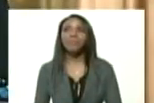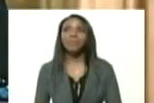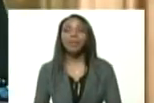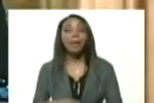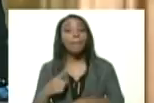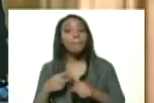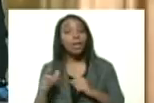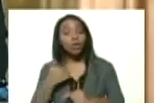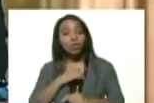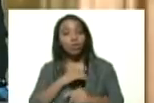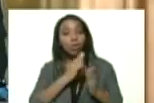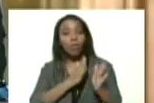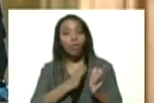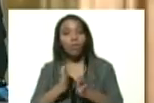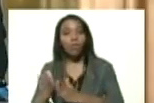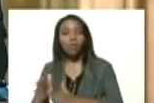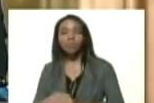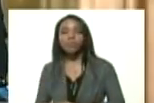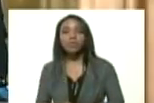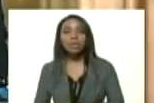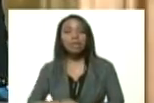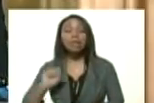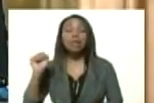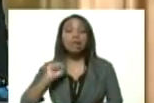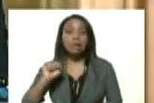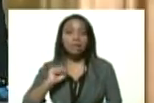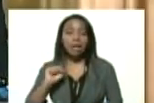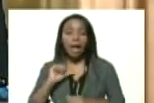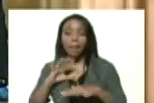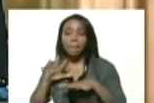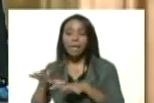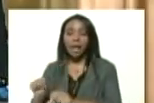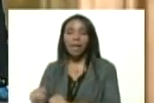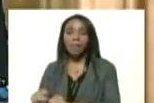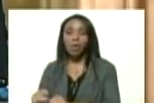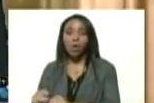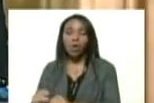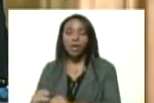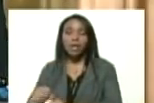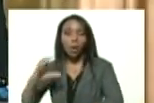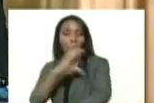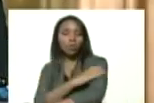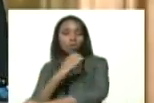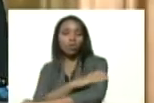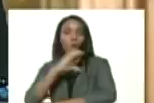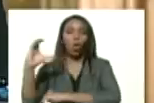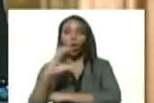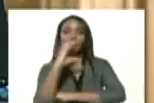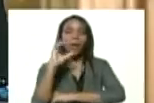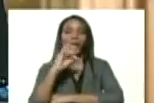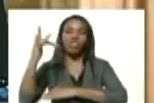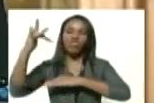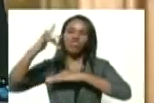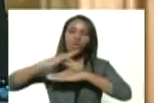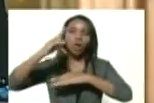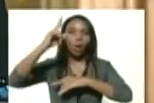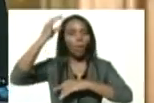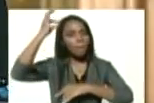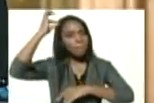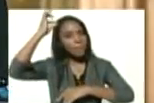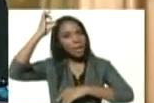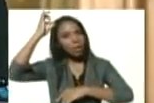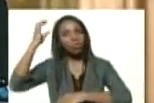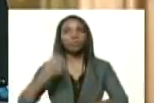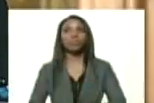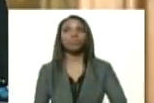pero tenemos planes y si un día el imperialismo y la oligarquía colombiana se atreviera a tocarnos un pelo